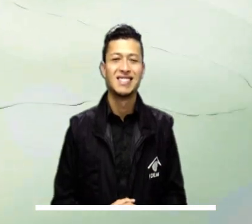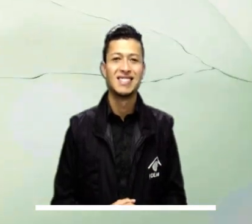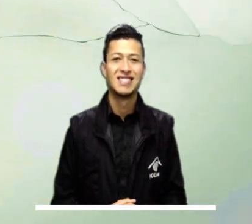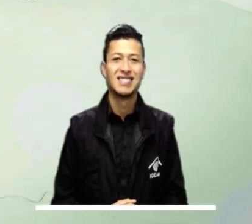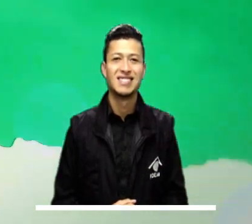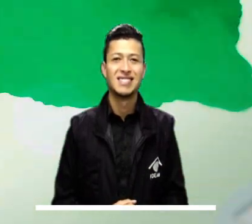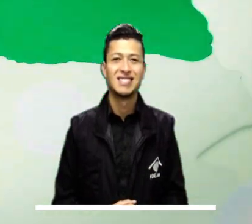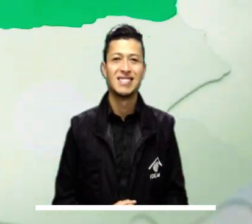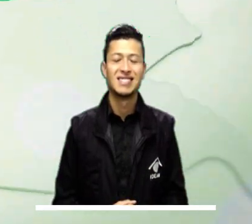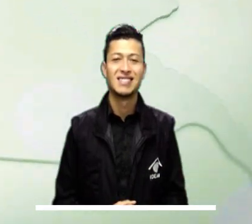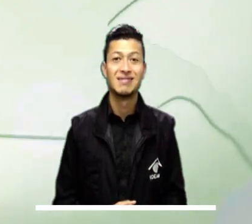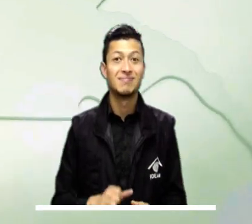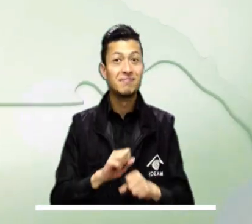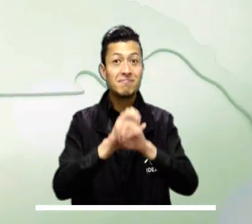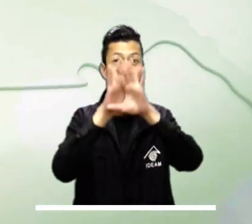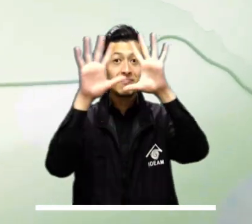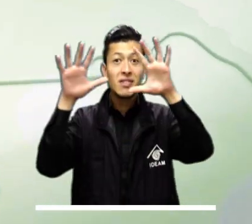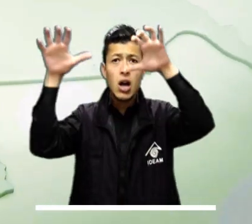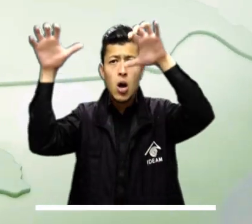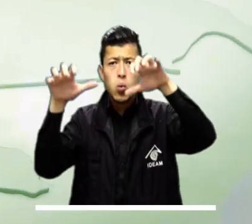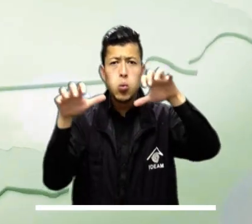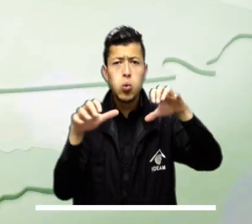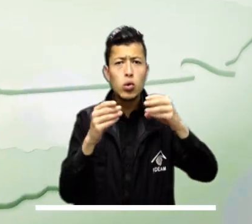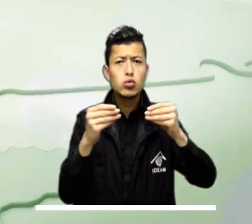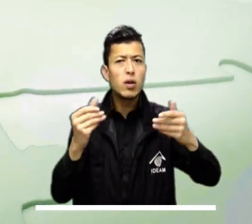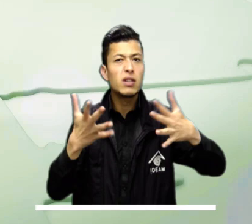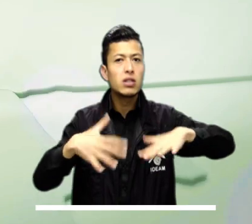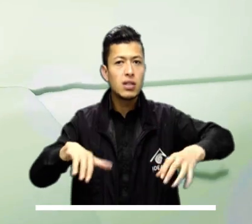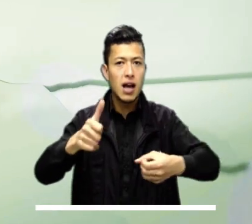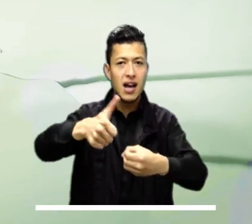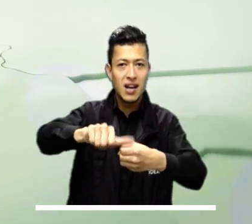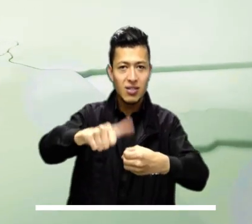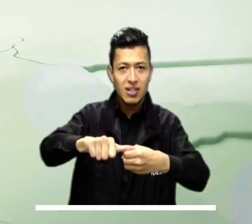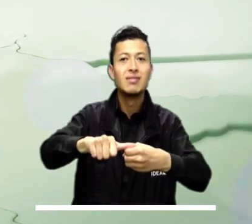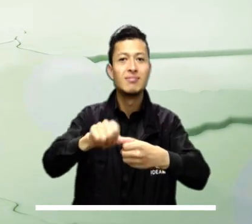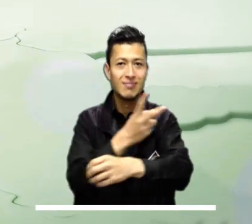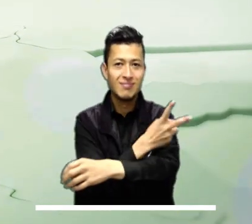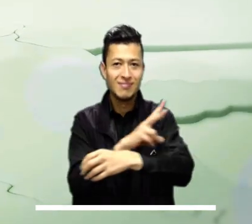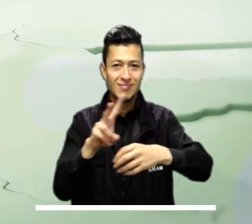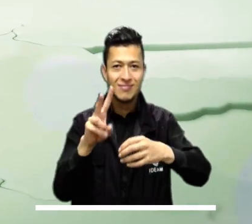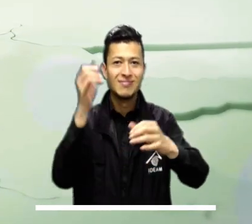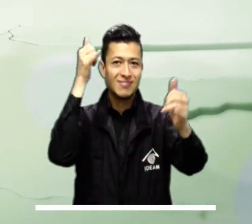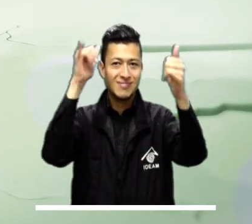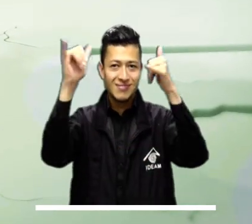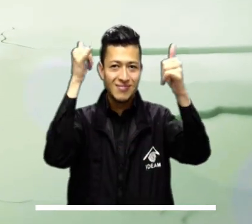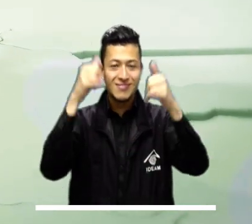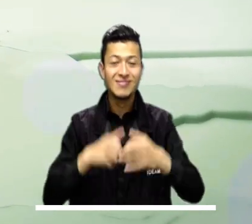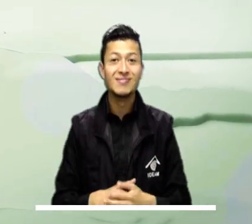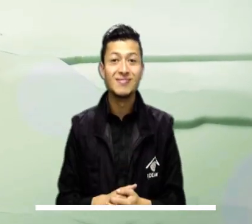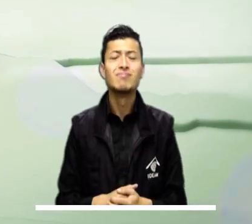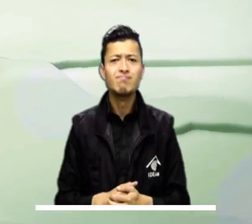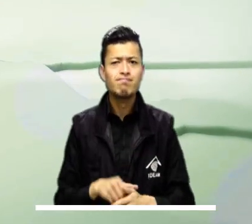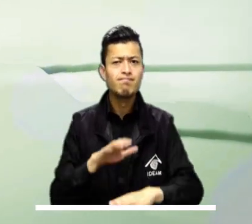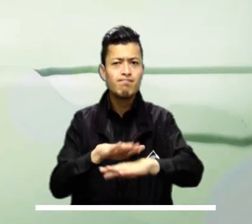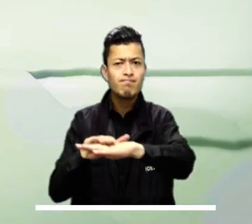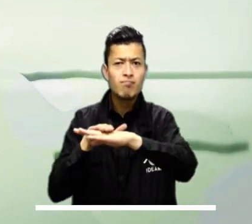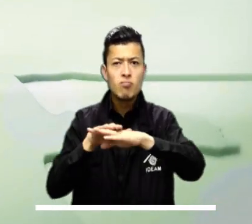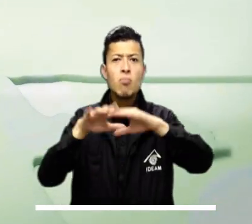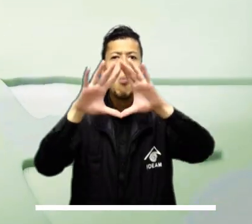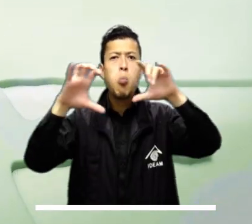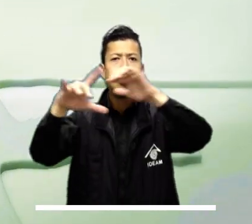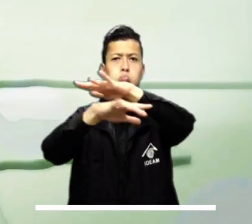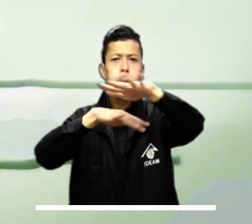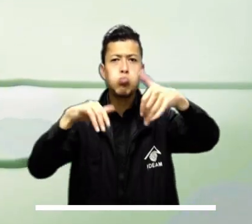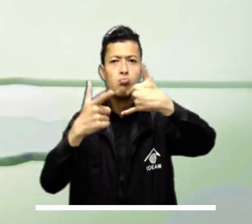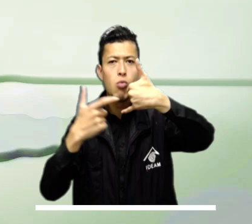En la mañana tendremos lluvias ligeras sobre Arauca, Meta, Vichada y Casanare. Además, se advierte cielo nublado para toda la región